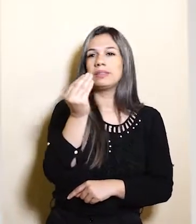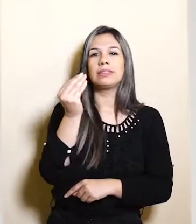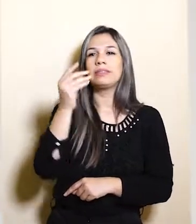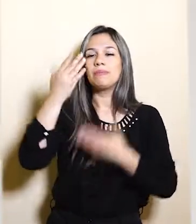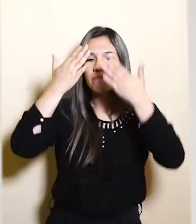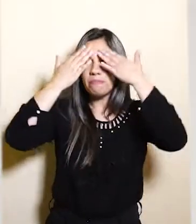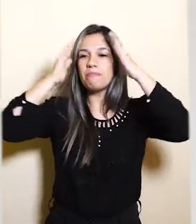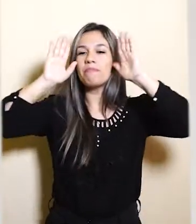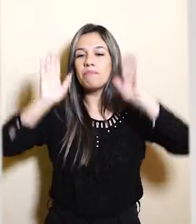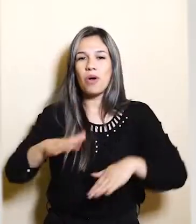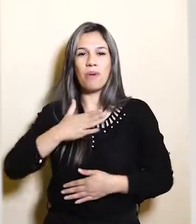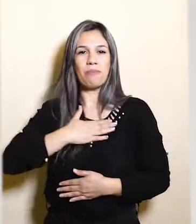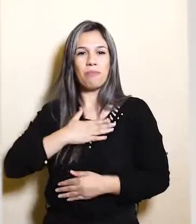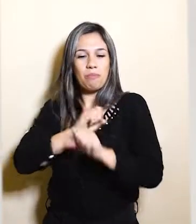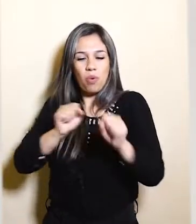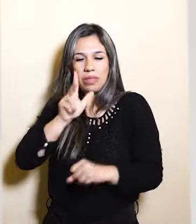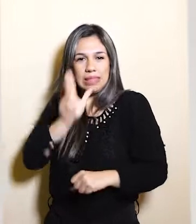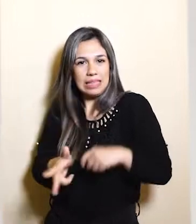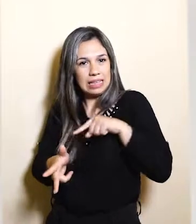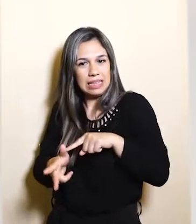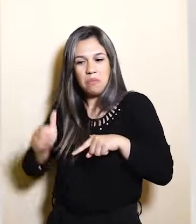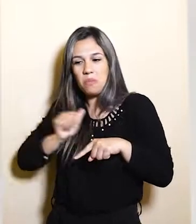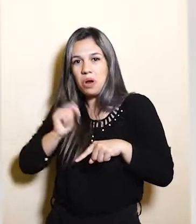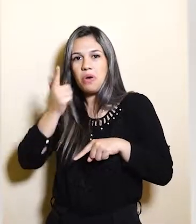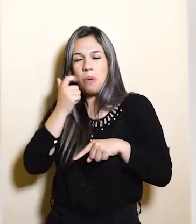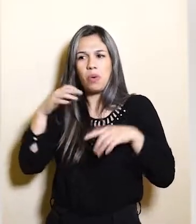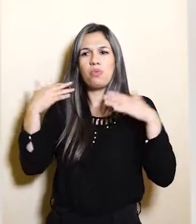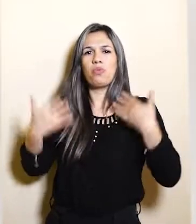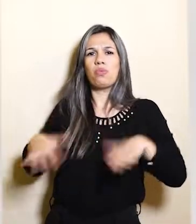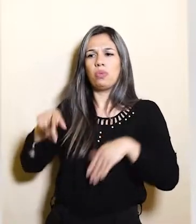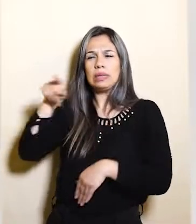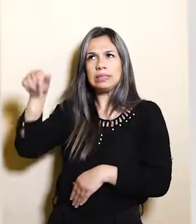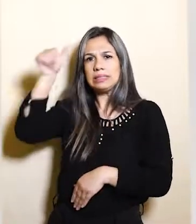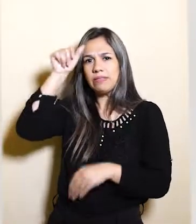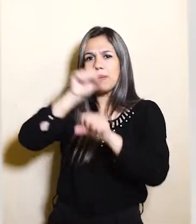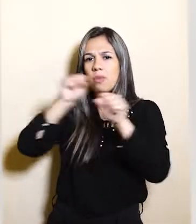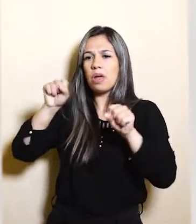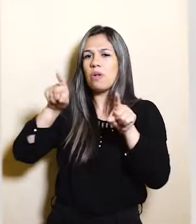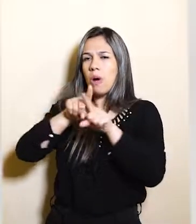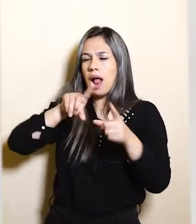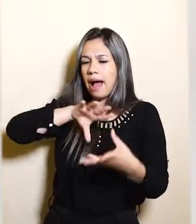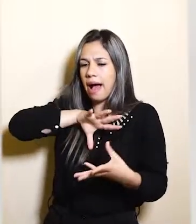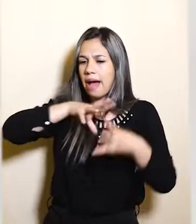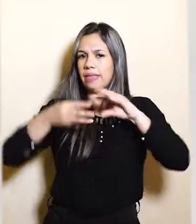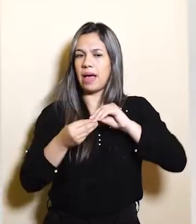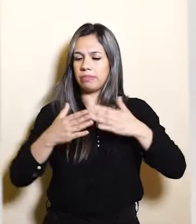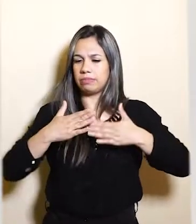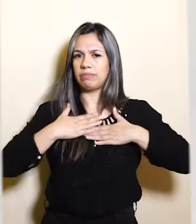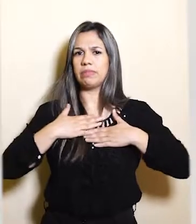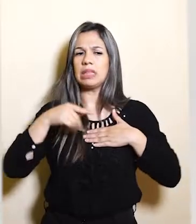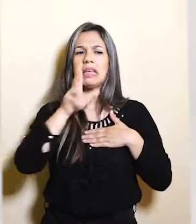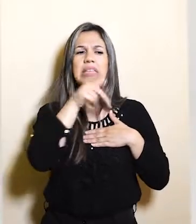nuestros niños, niñas y adolescentes. Me parece que ese es un enfoque que necesitamos necesariamente incluir en el